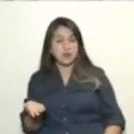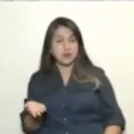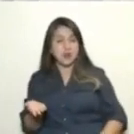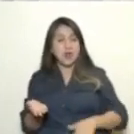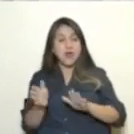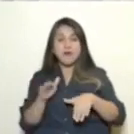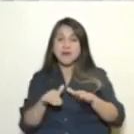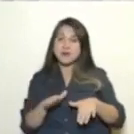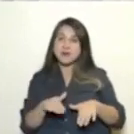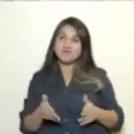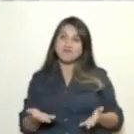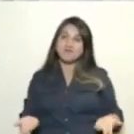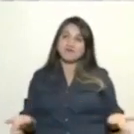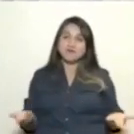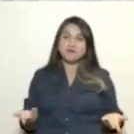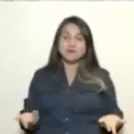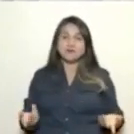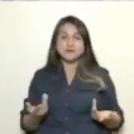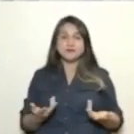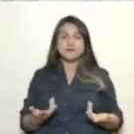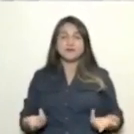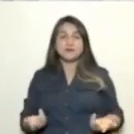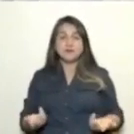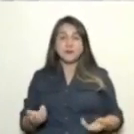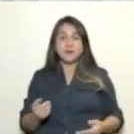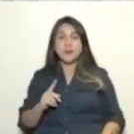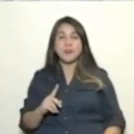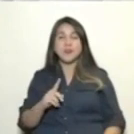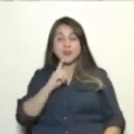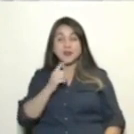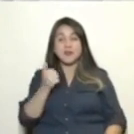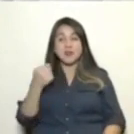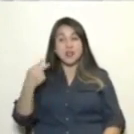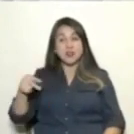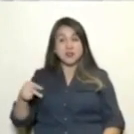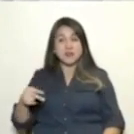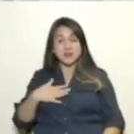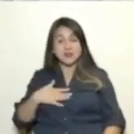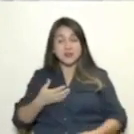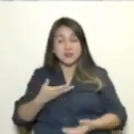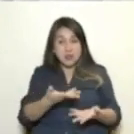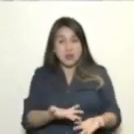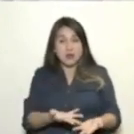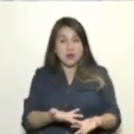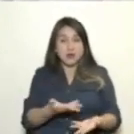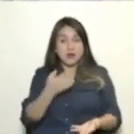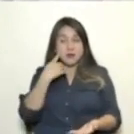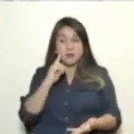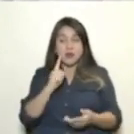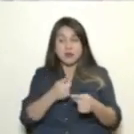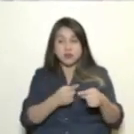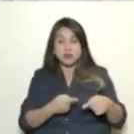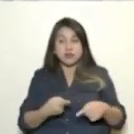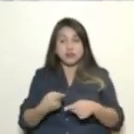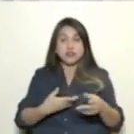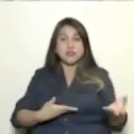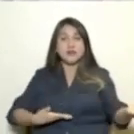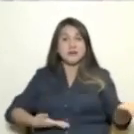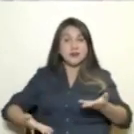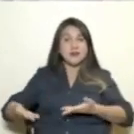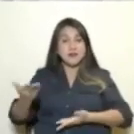a veces, en fin, uno tiene buenas noticias que quiere dar, pero socialicémosla